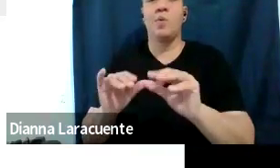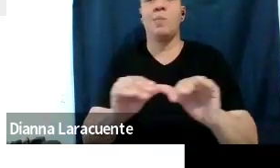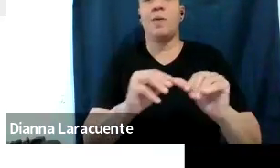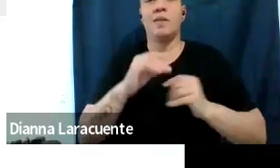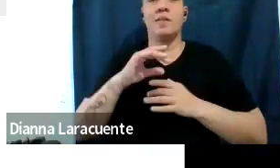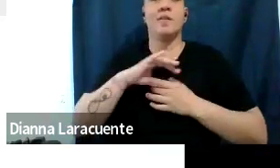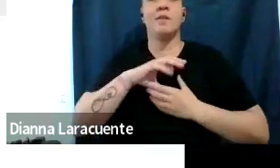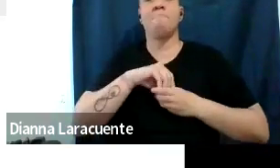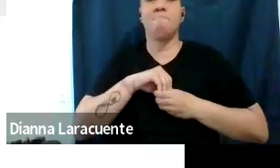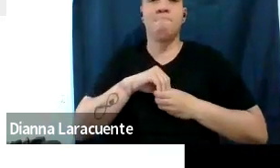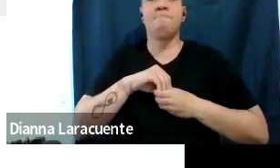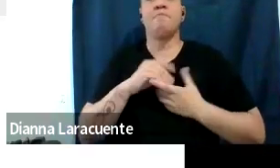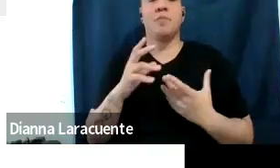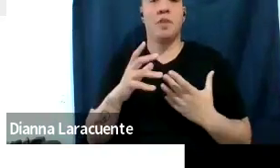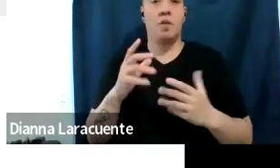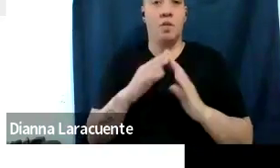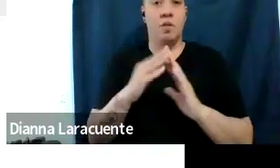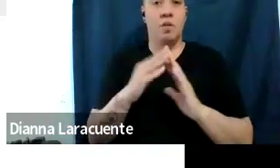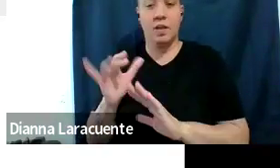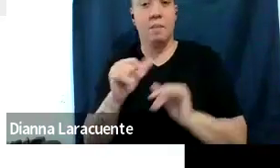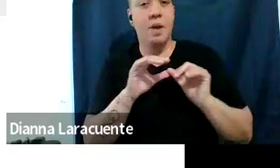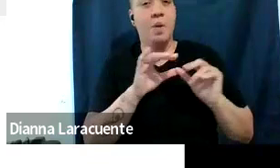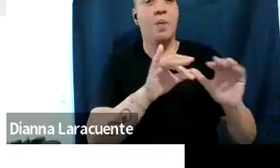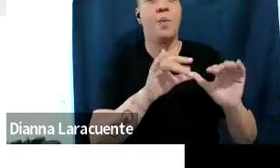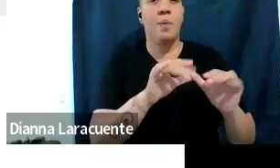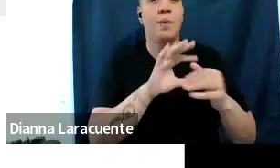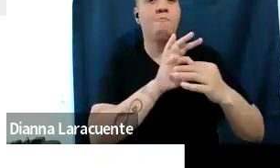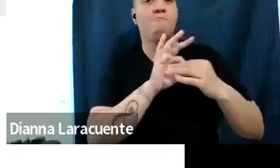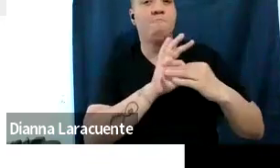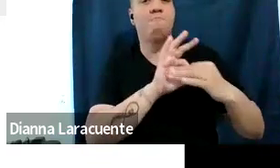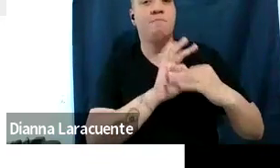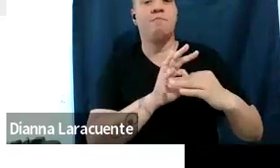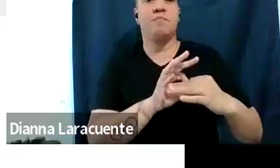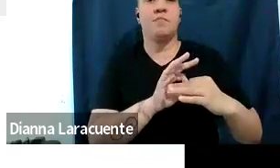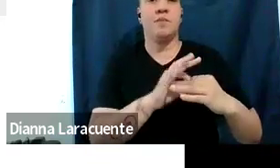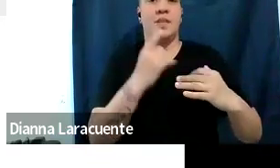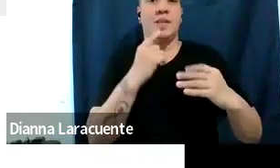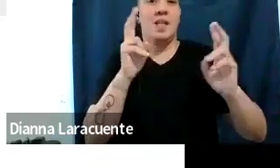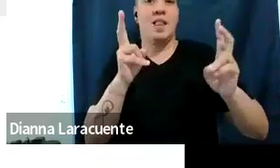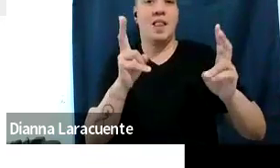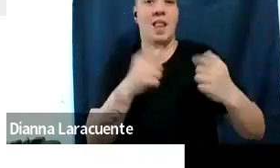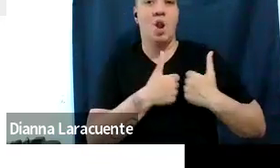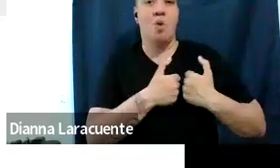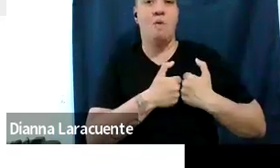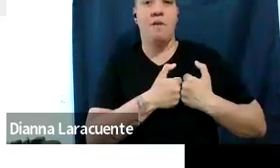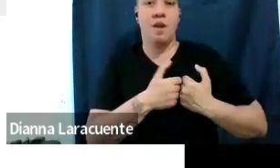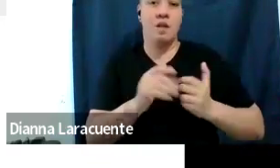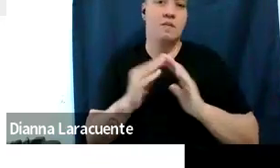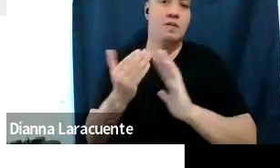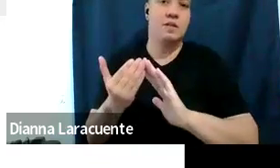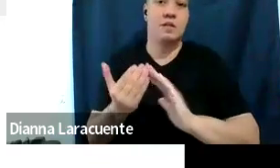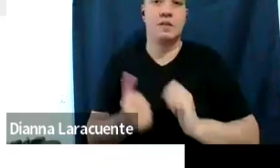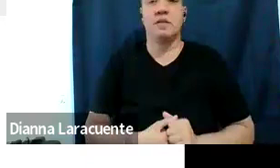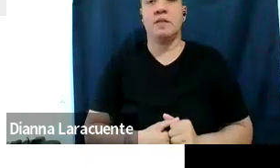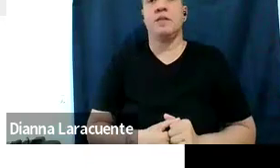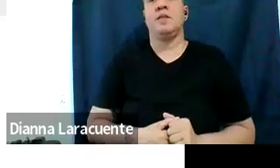con su pueblo y el pueblo se enamoró de él. Decían que era la novia de su pueblo. O sea,